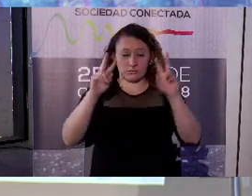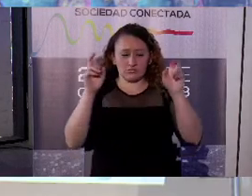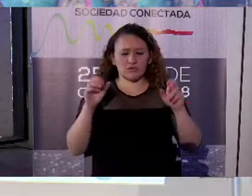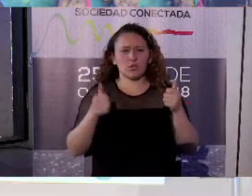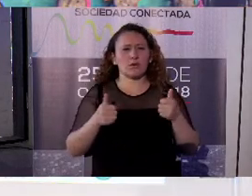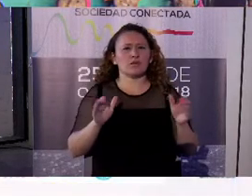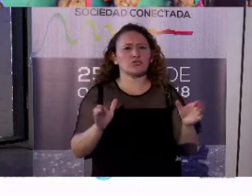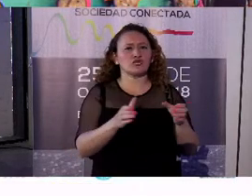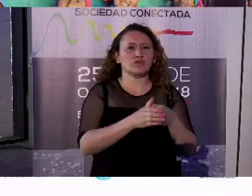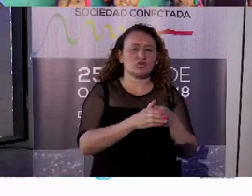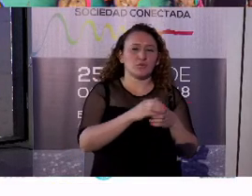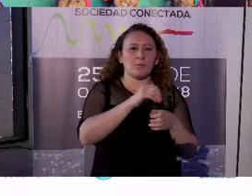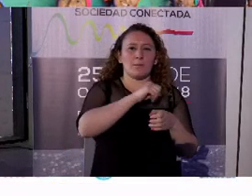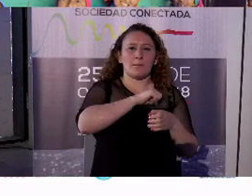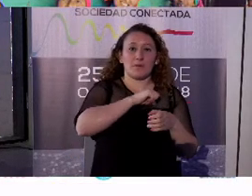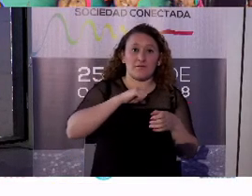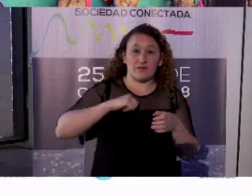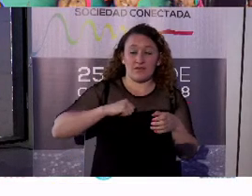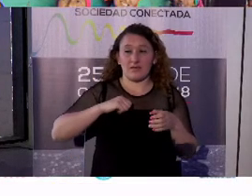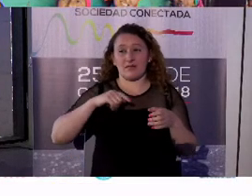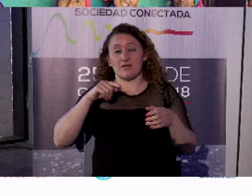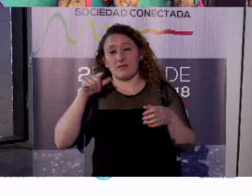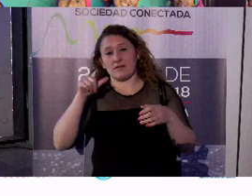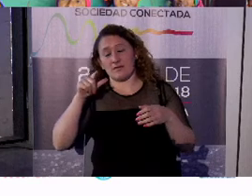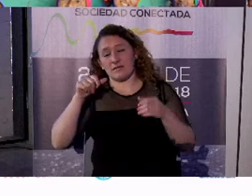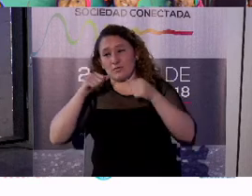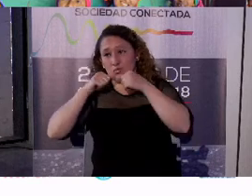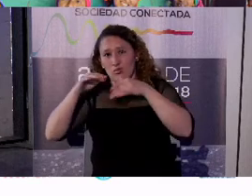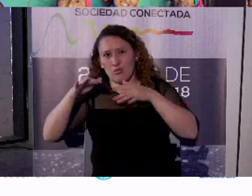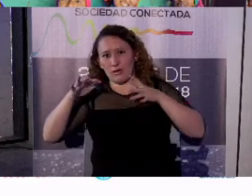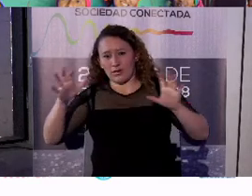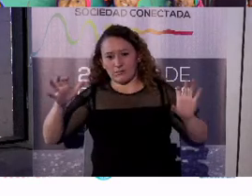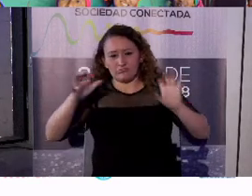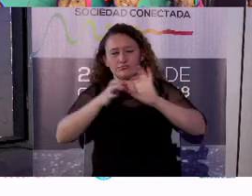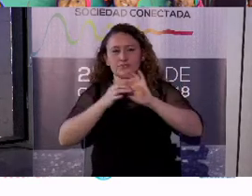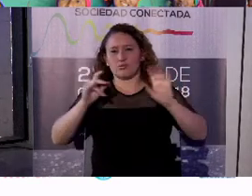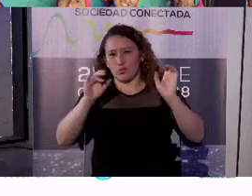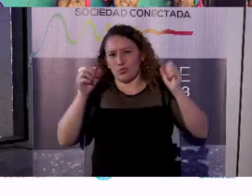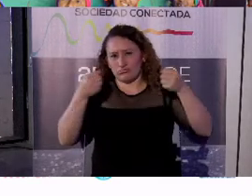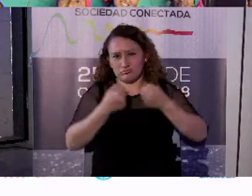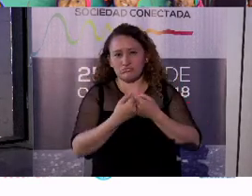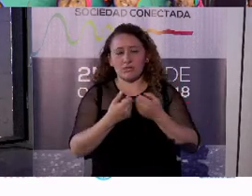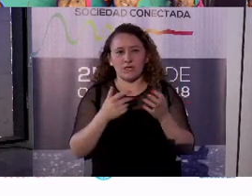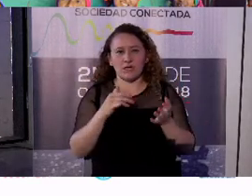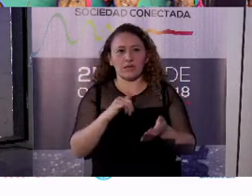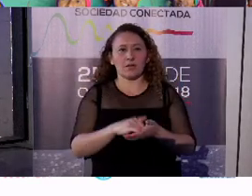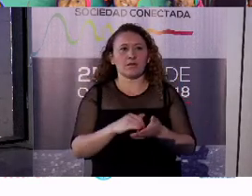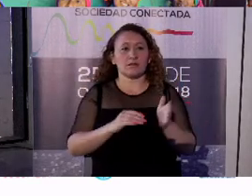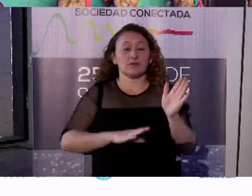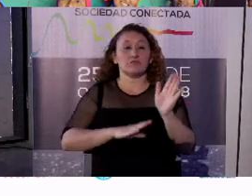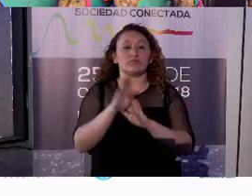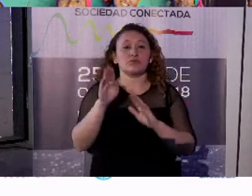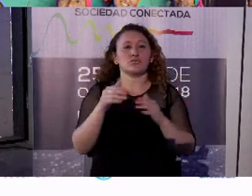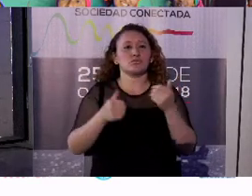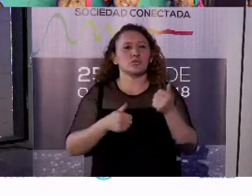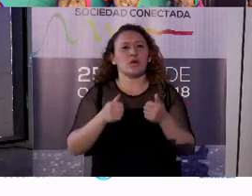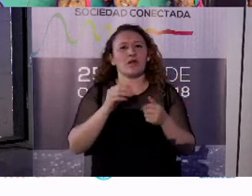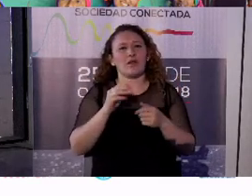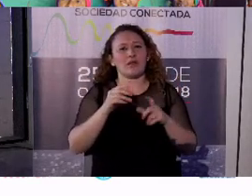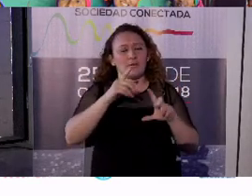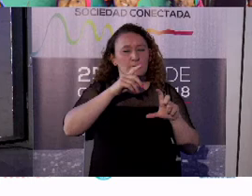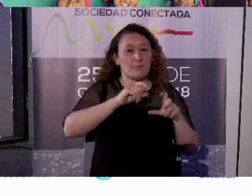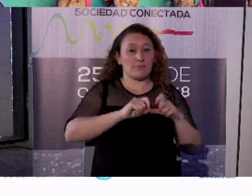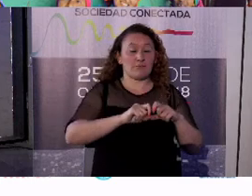asociaciones públic privadas algunos ejemplos que tenemos por ejemplo en Nicaragua que han desarrollado banda banda